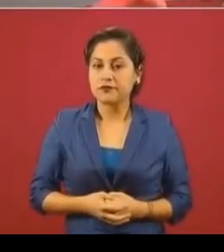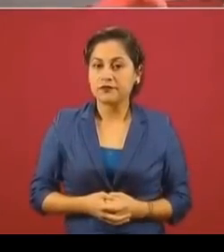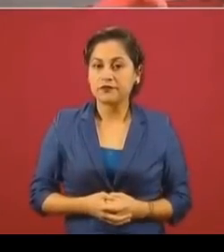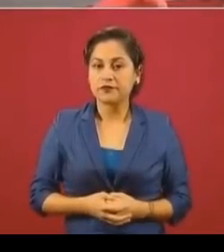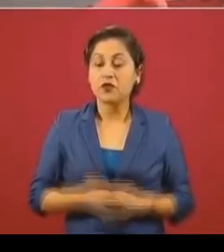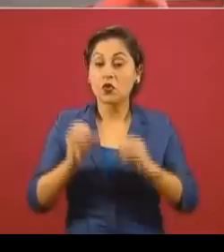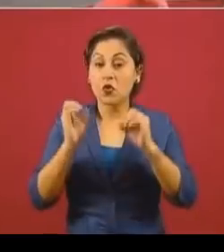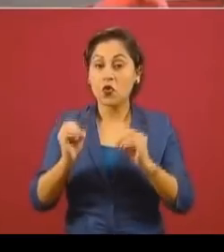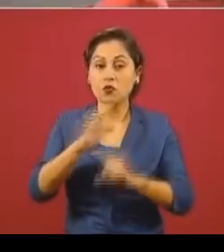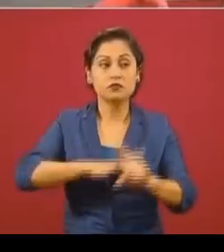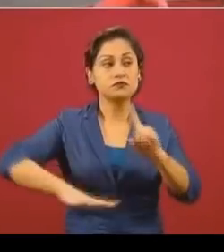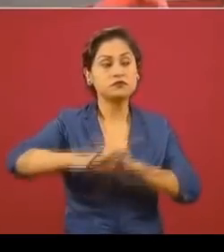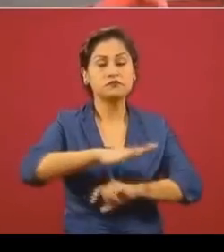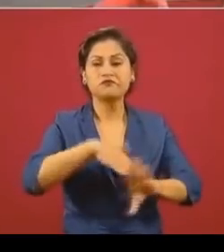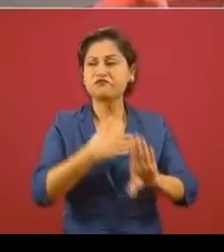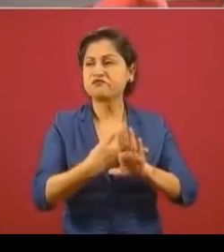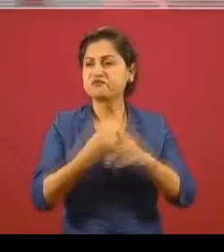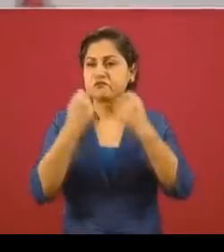sin importar el medio ambiente,